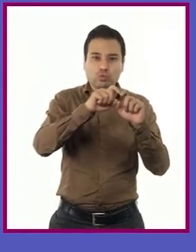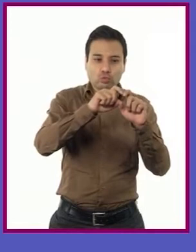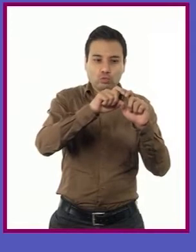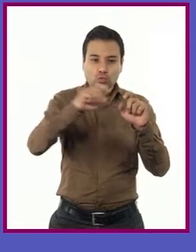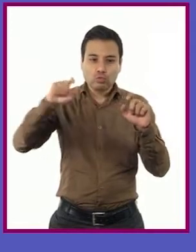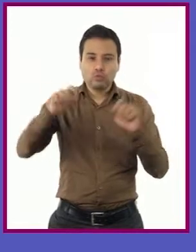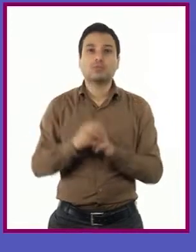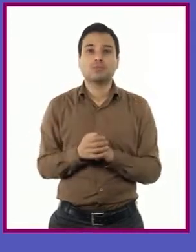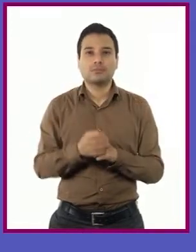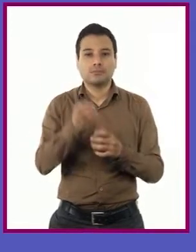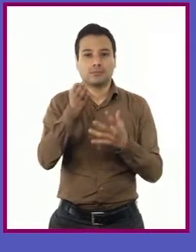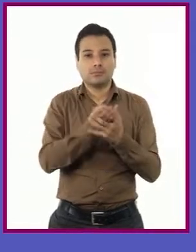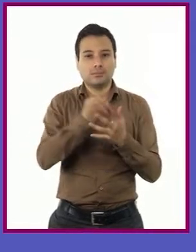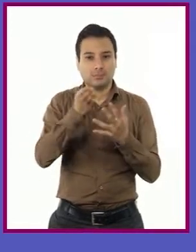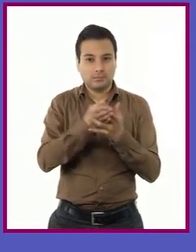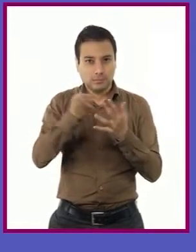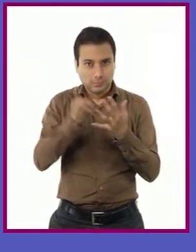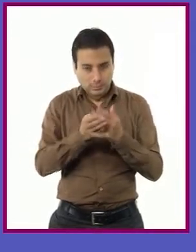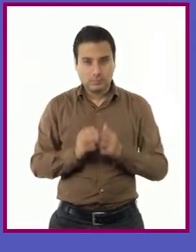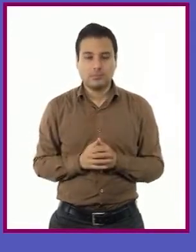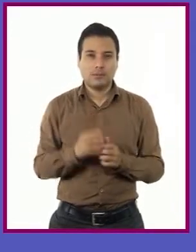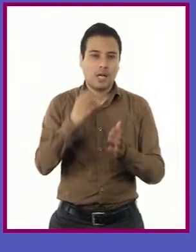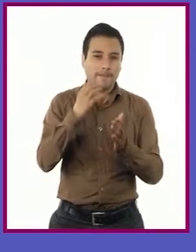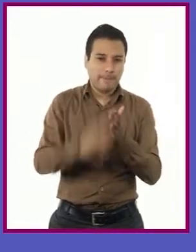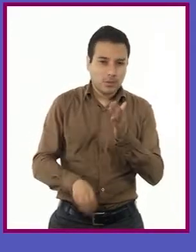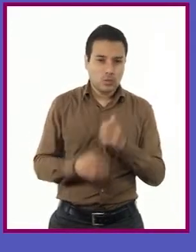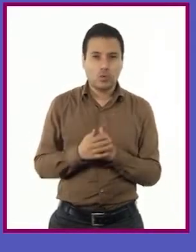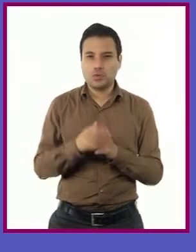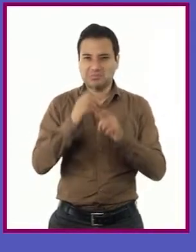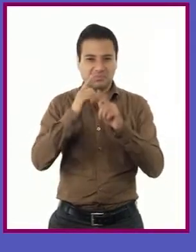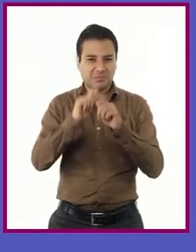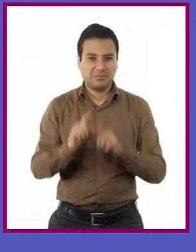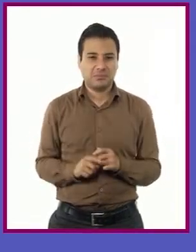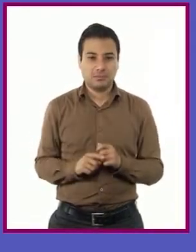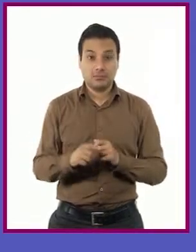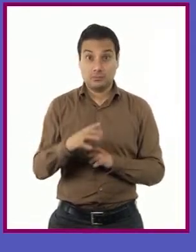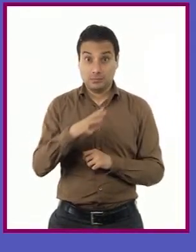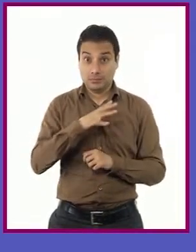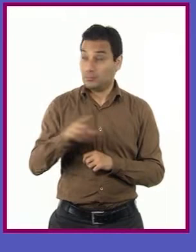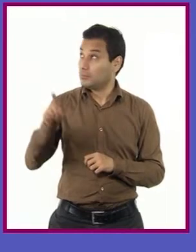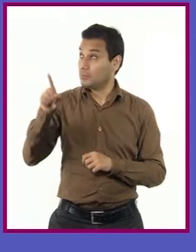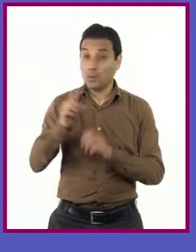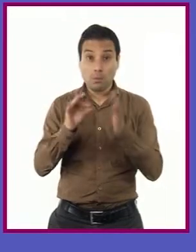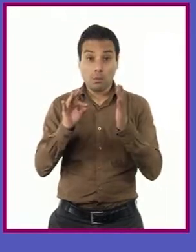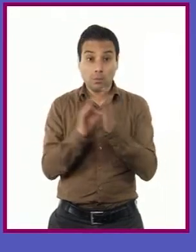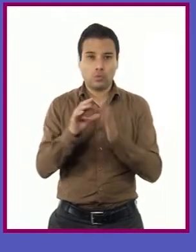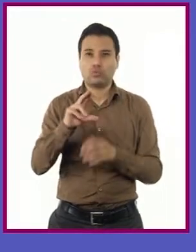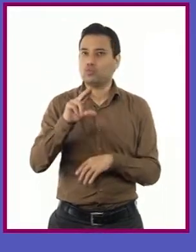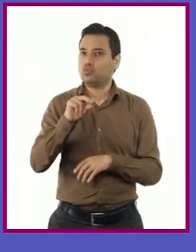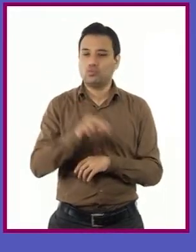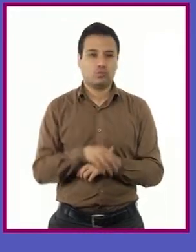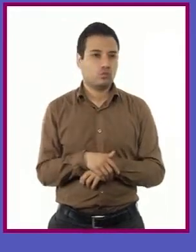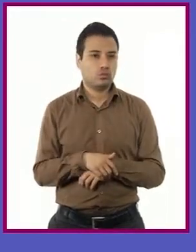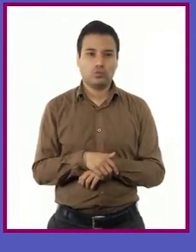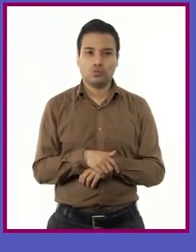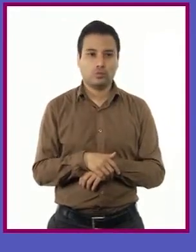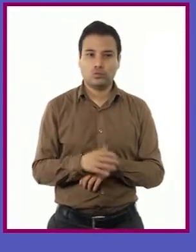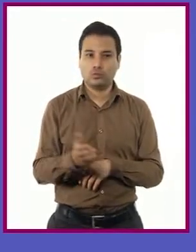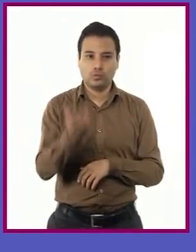capítulos, artículos y otros títulos. Y estos no llevan punto final. Se alinean a la izquierda en negritas con mayúsculas y